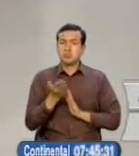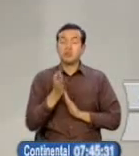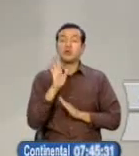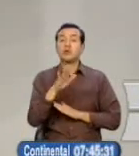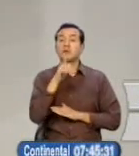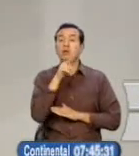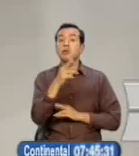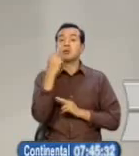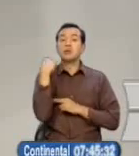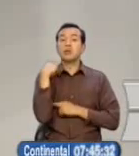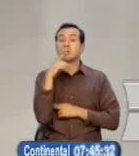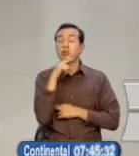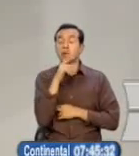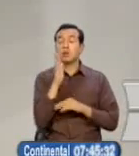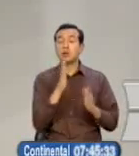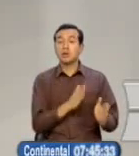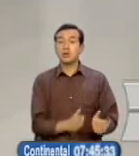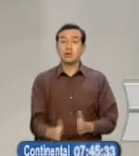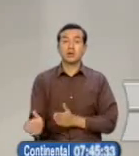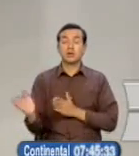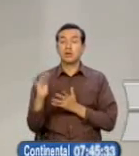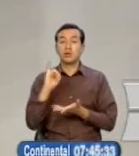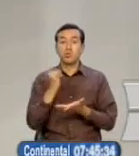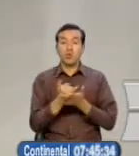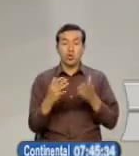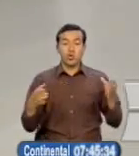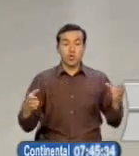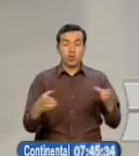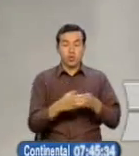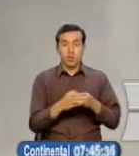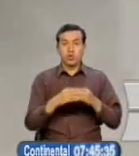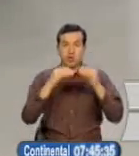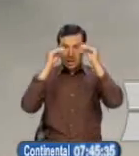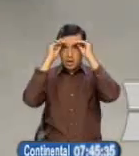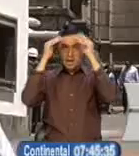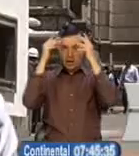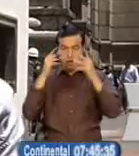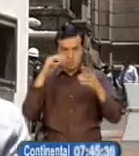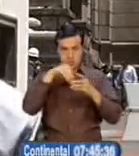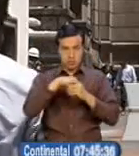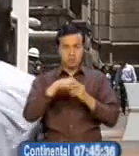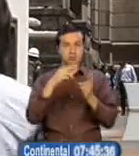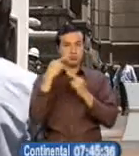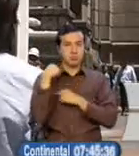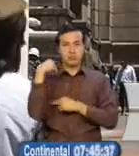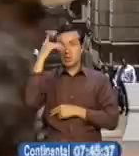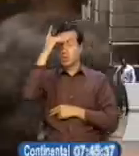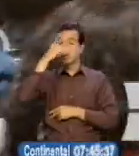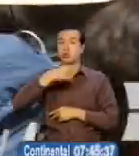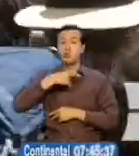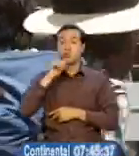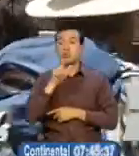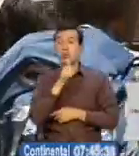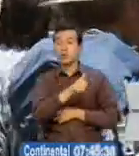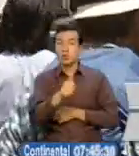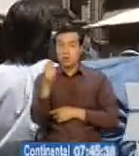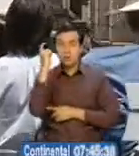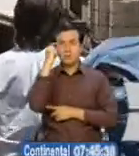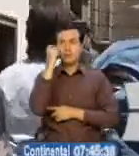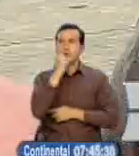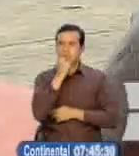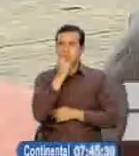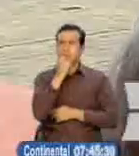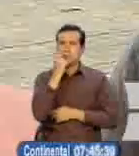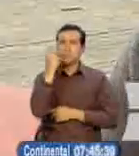deberá definirse y establecerse en la junta académica. Decisión que entre la ciudadanía genera